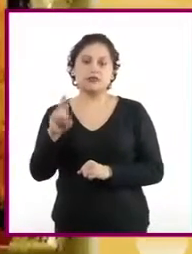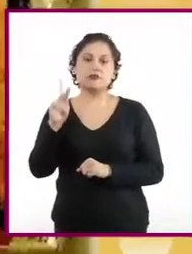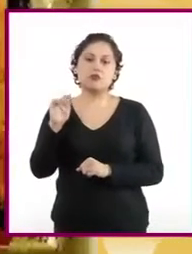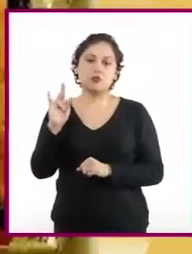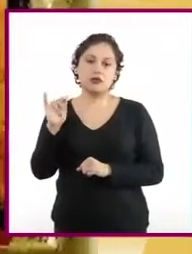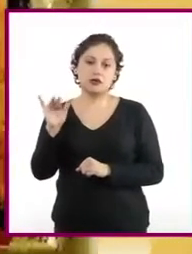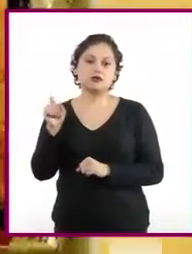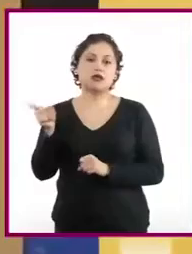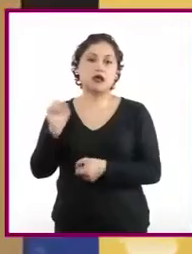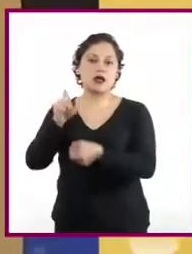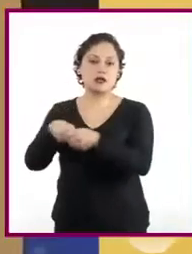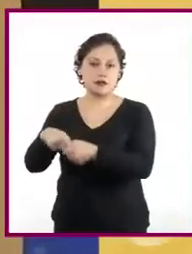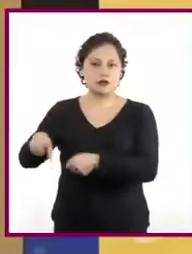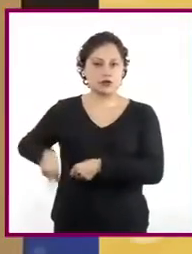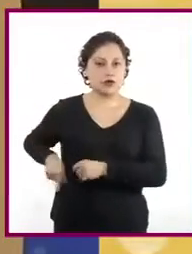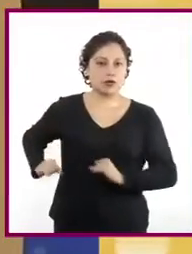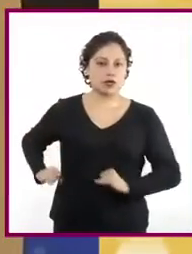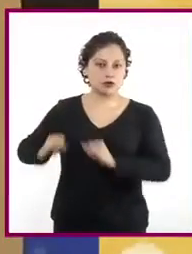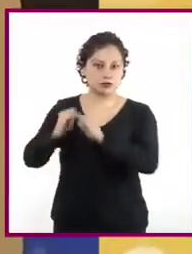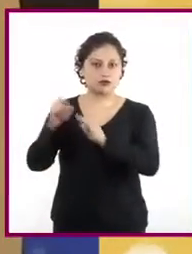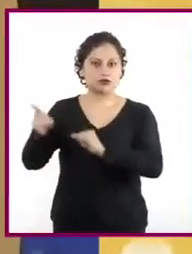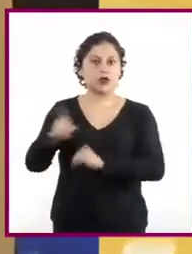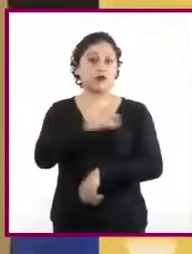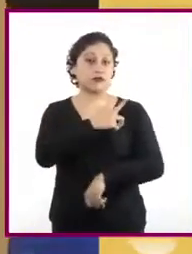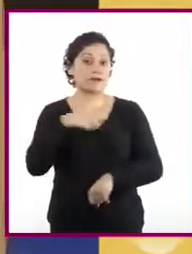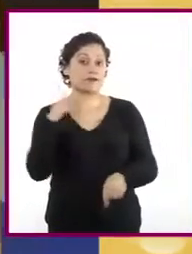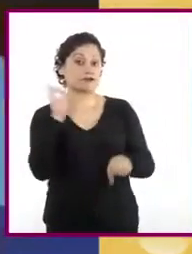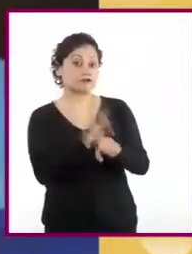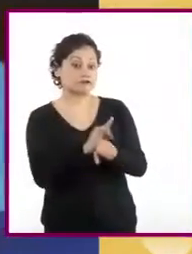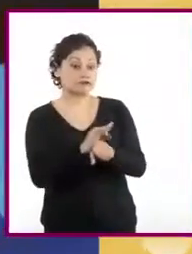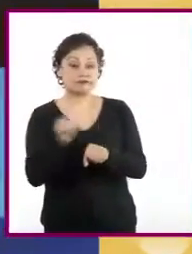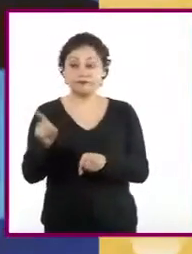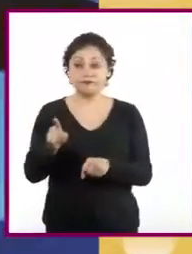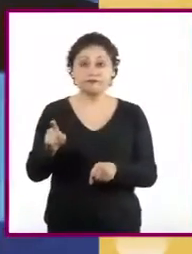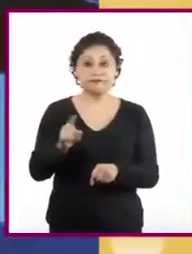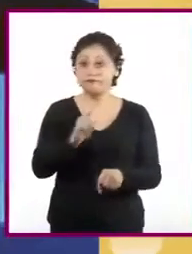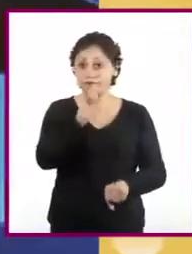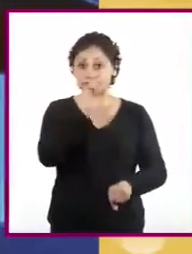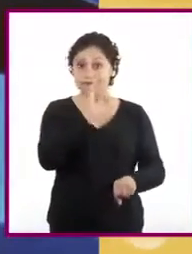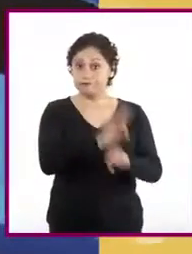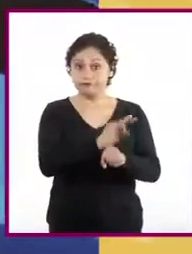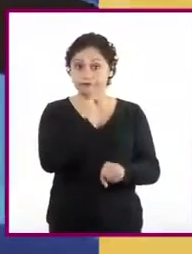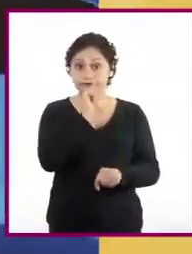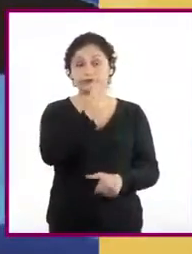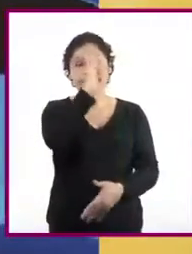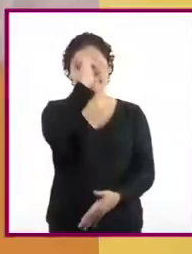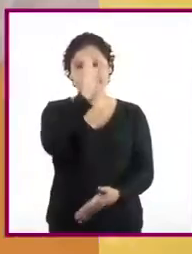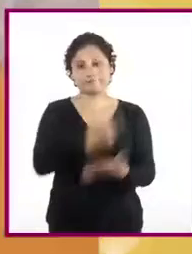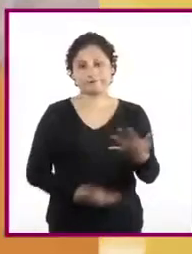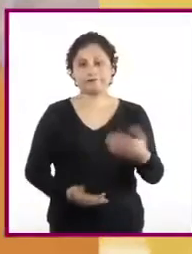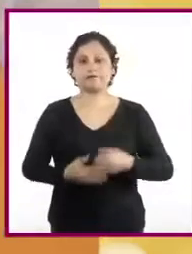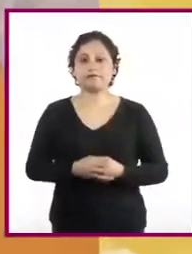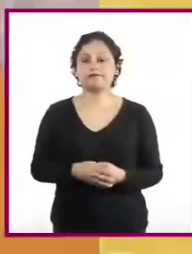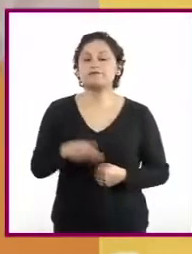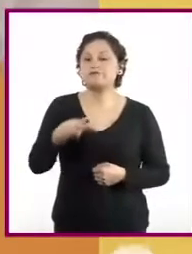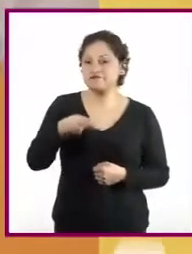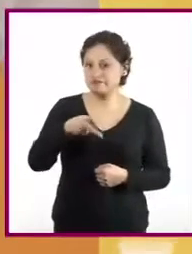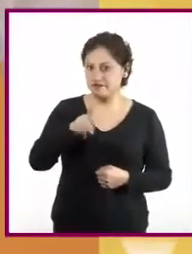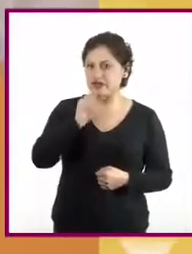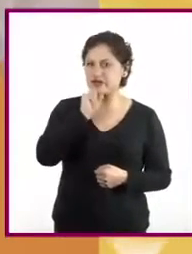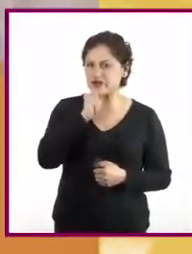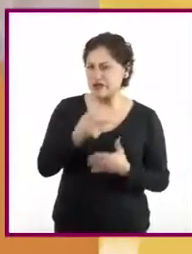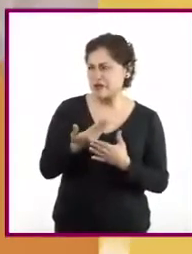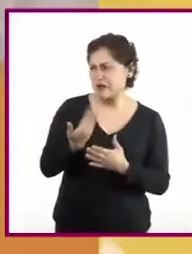pública. Aunque aquí convendría decir que en el último tiempo también se ha empezado a ver que las empresas, sobre